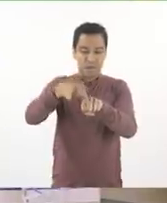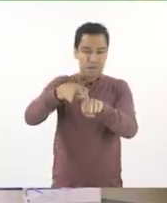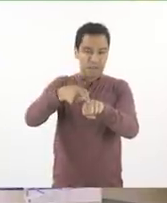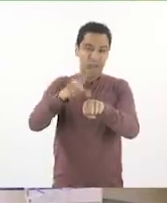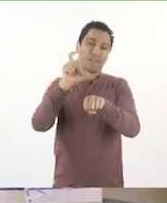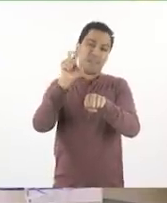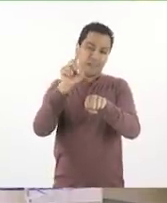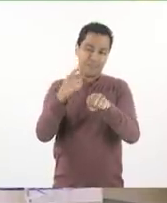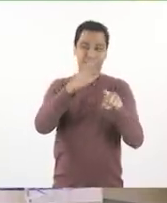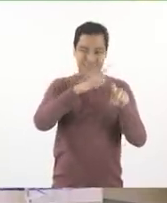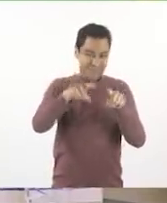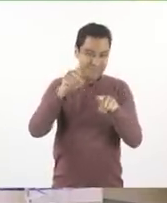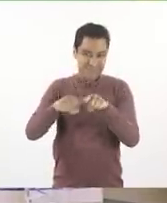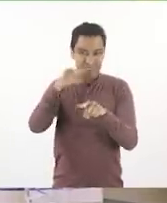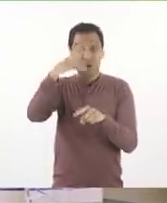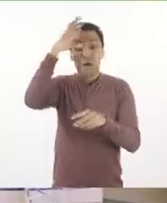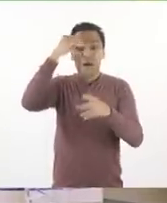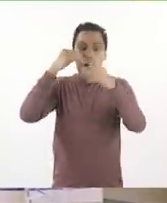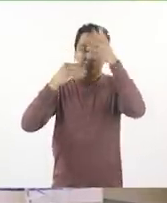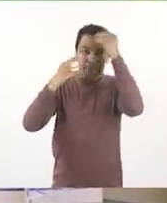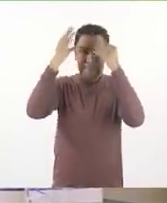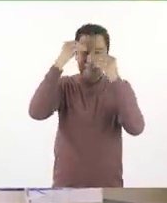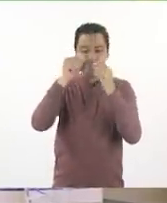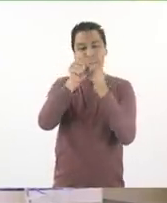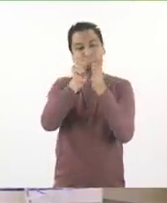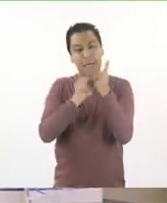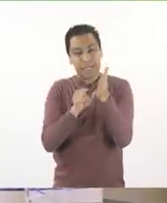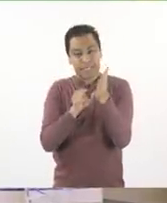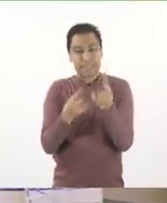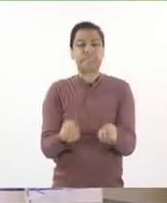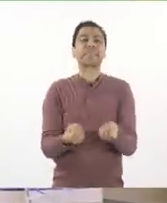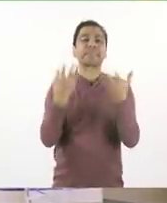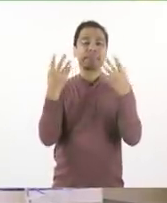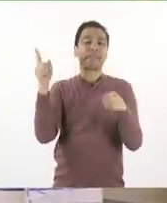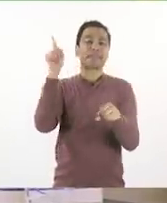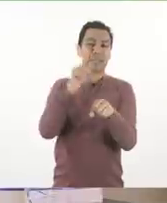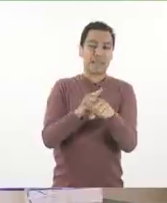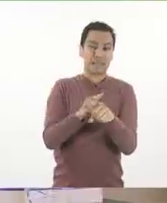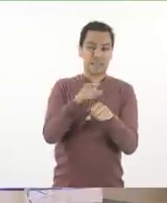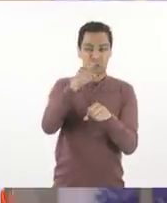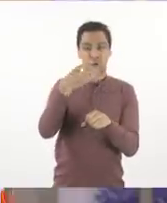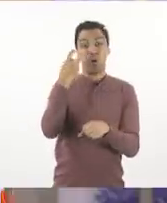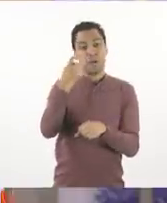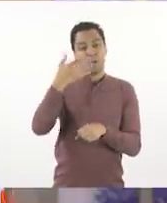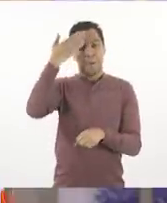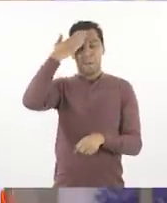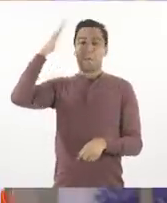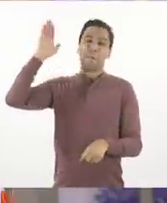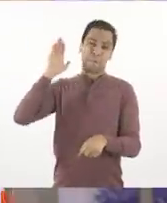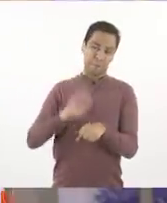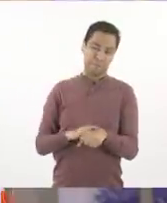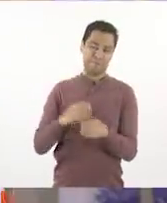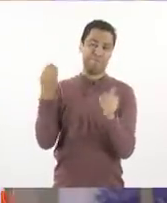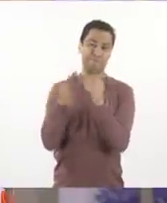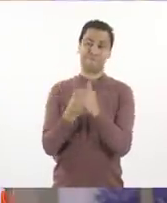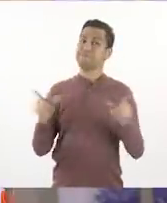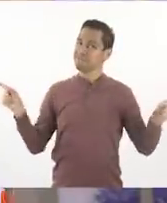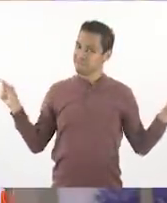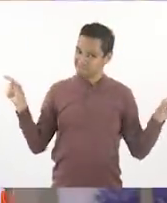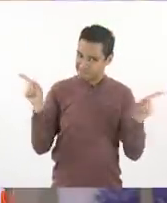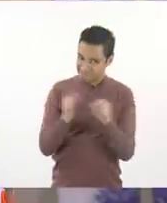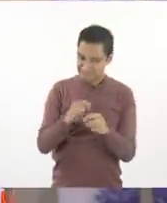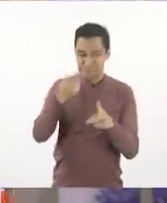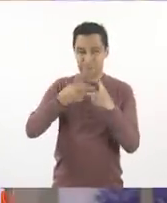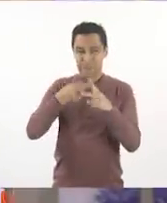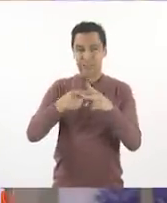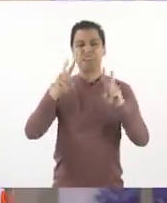forma diferente de aprenderse los días que tiene cada mes. Hemos concluido la clase de matemáticas